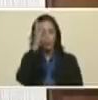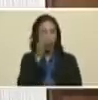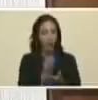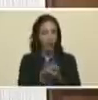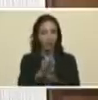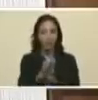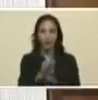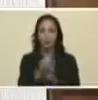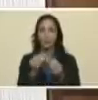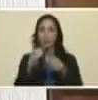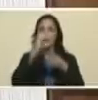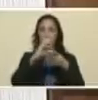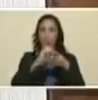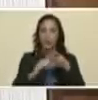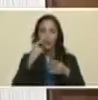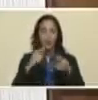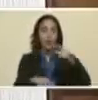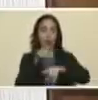su lealtad hermosa.